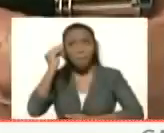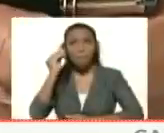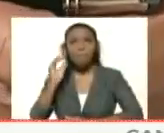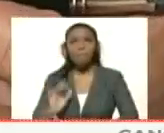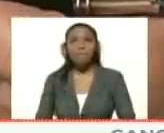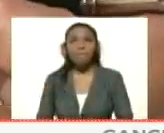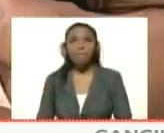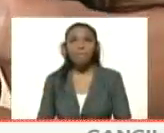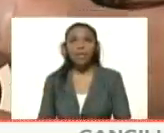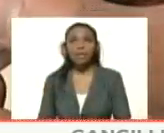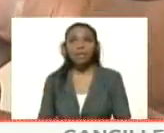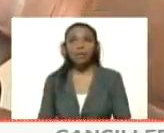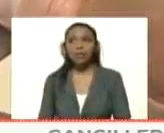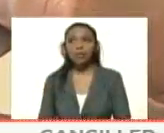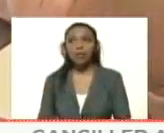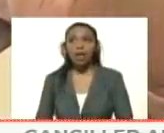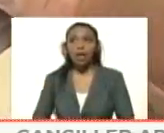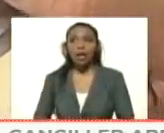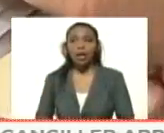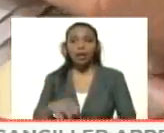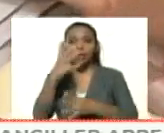tiene estas características.